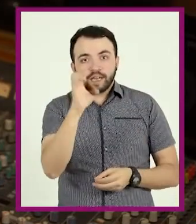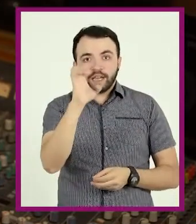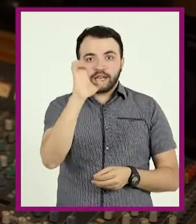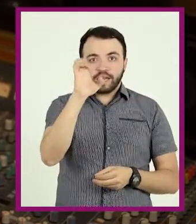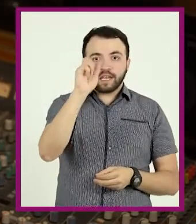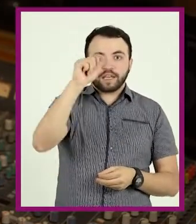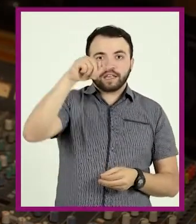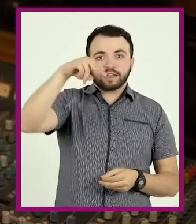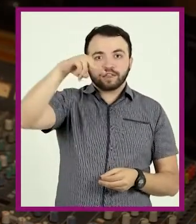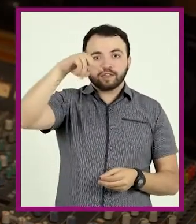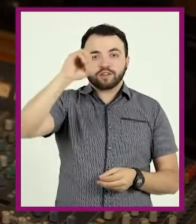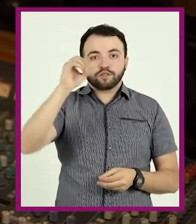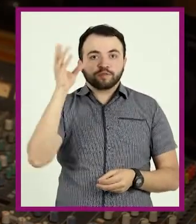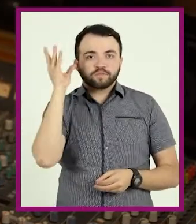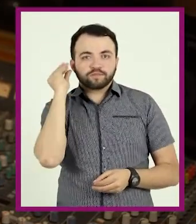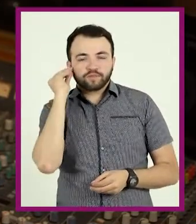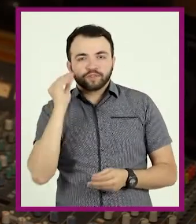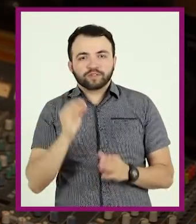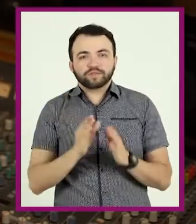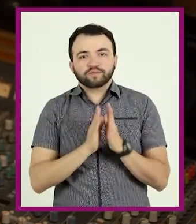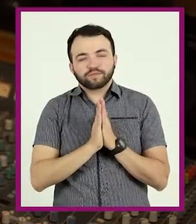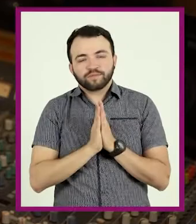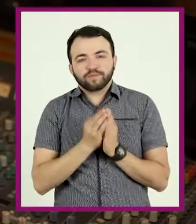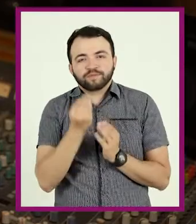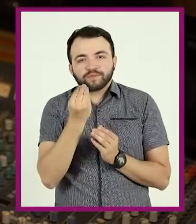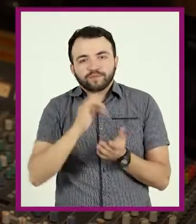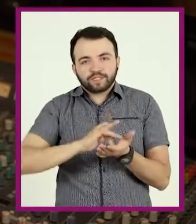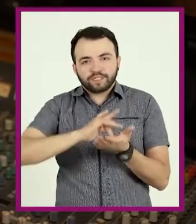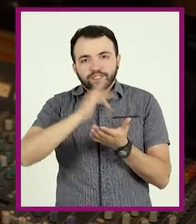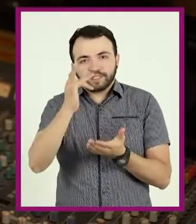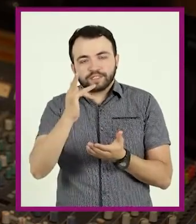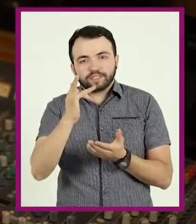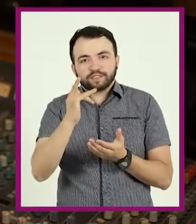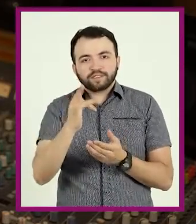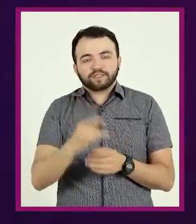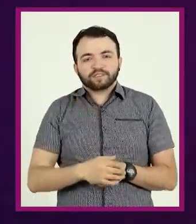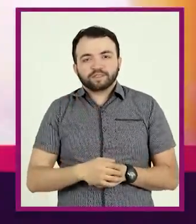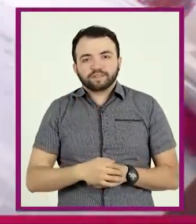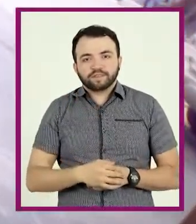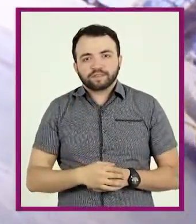Bartra. Muchísimas gracias por escuchar, ver, sentirnos. Hasta la próxima.